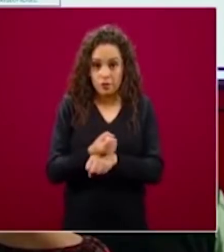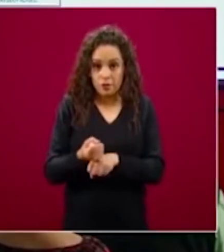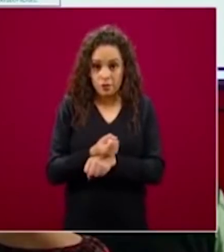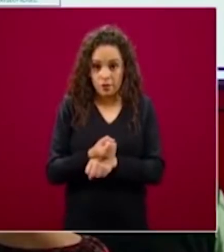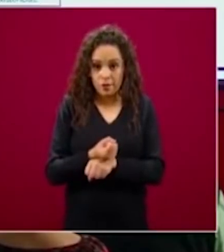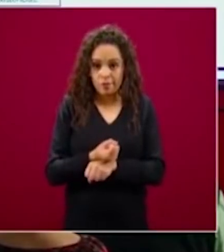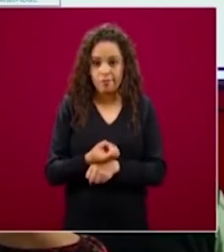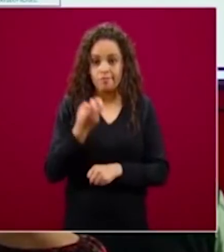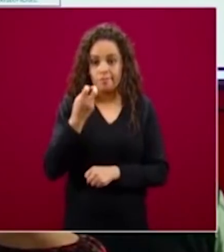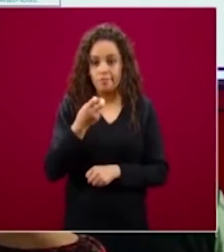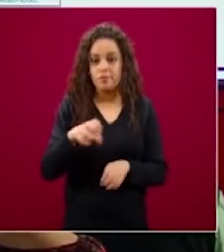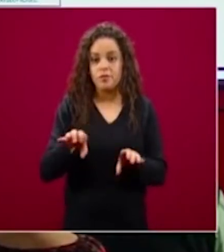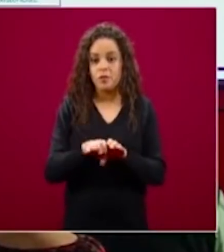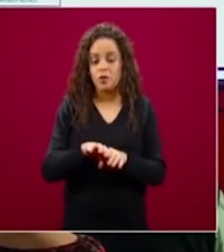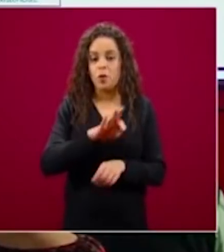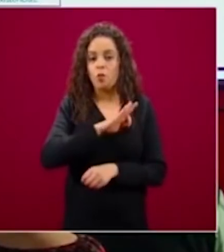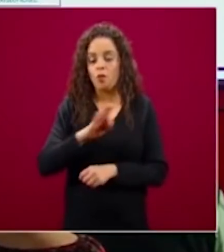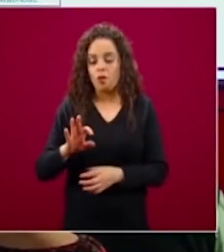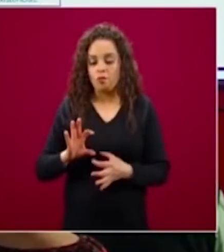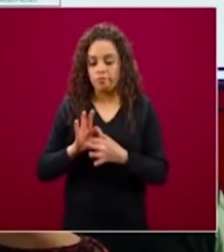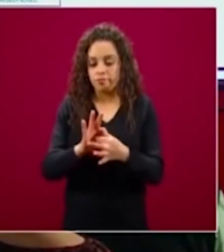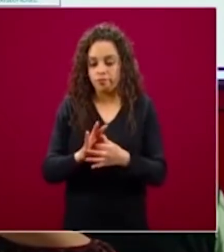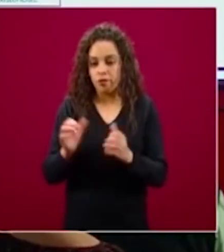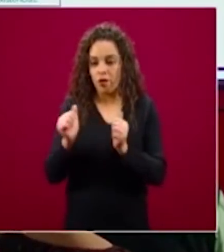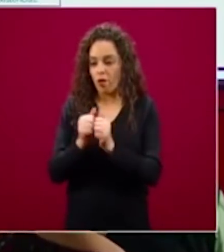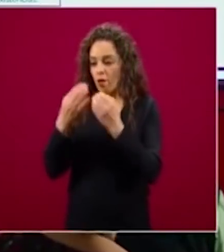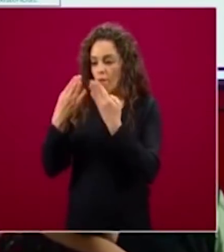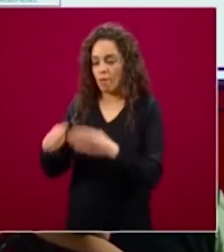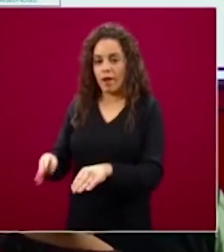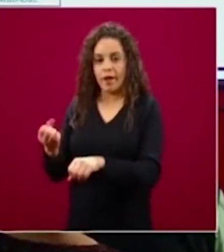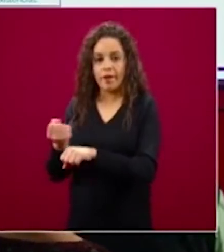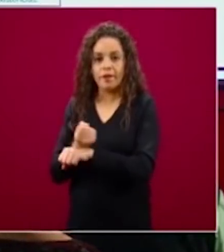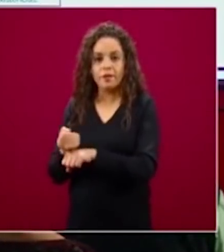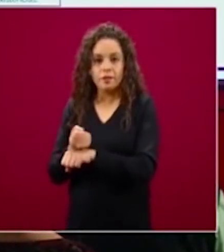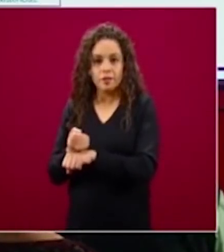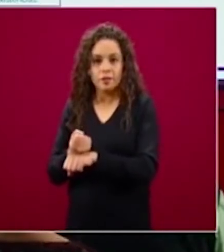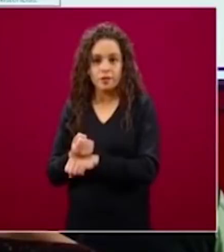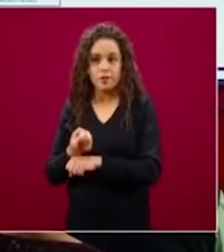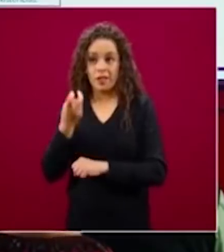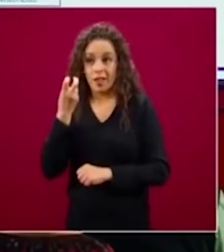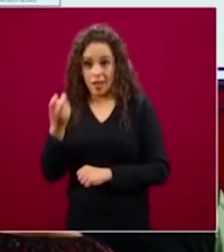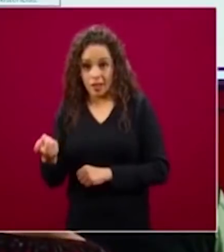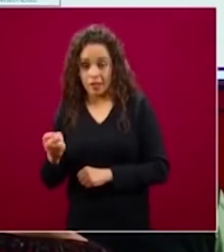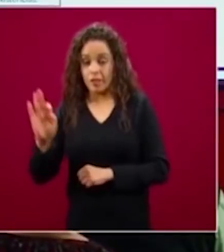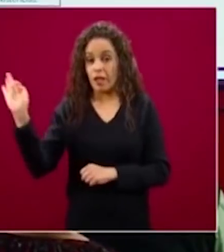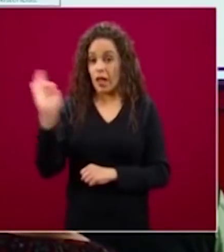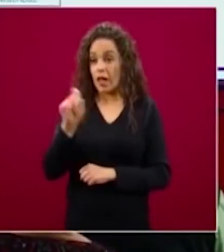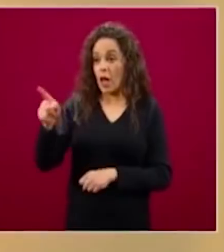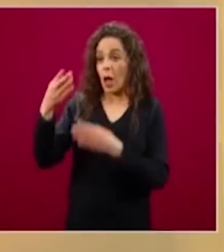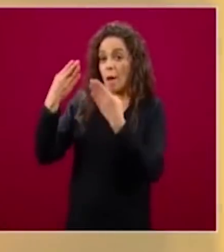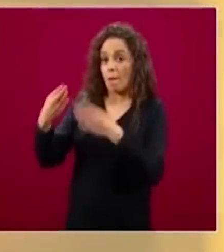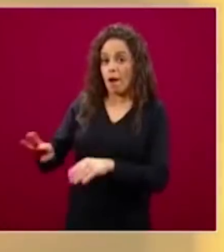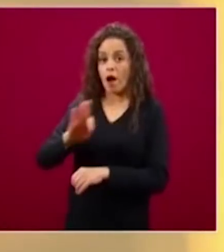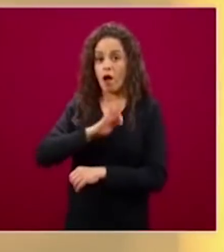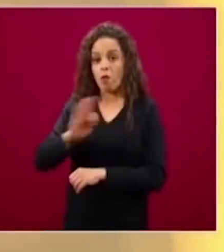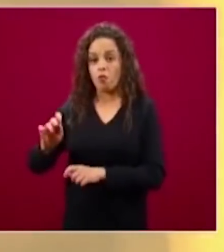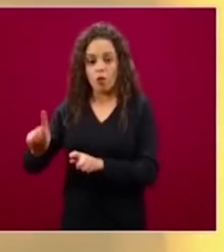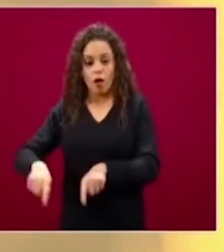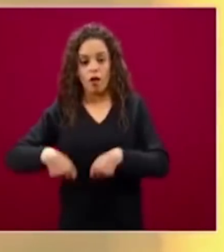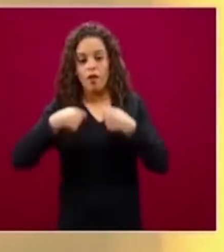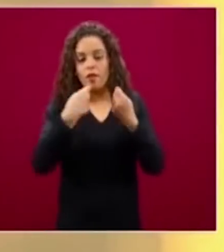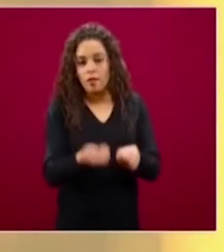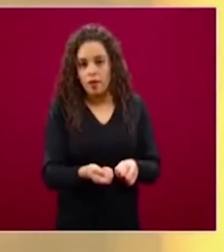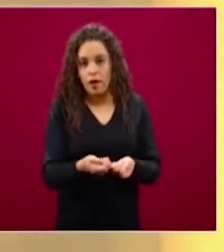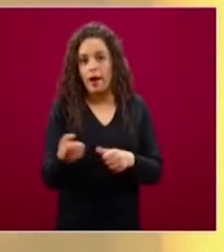que se encuentran en los bancos de sangre y de esta manera que un banco de sangre pueda ofrecer u otorgar